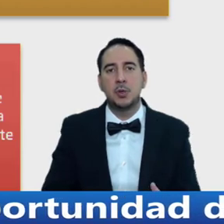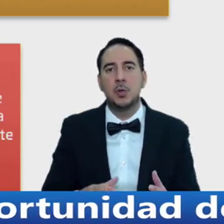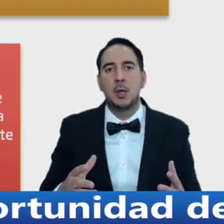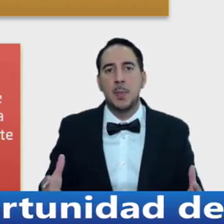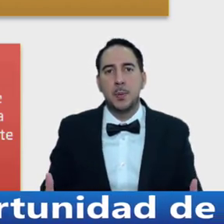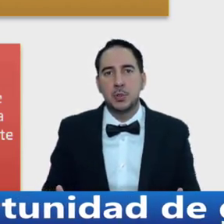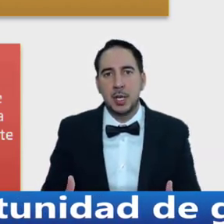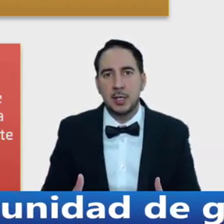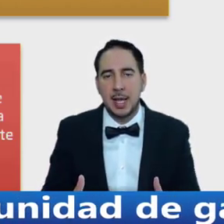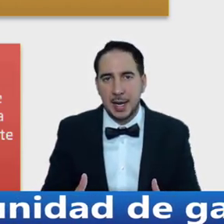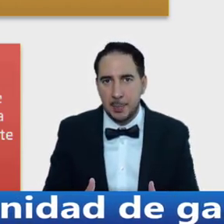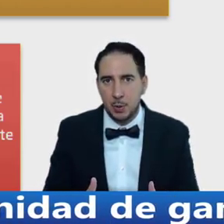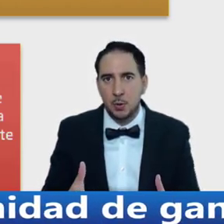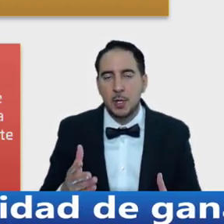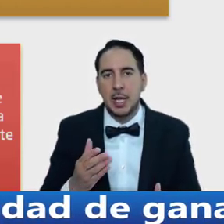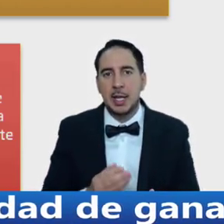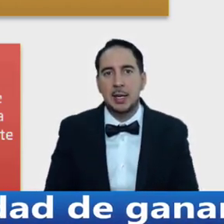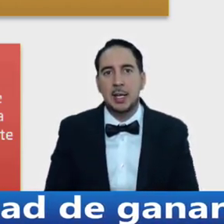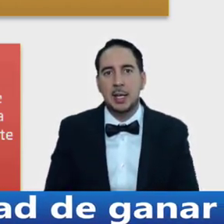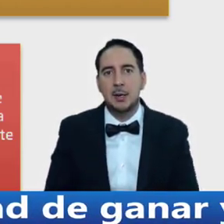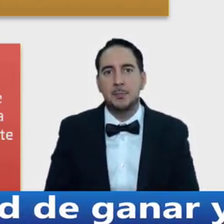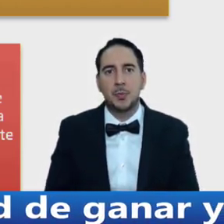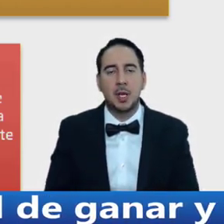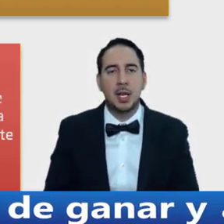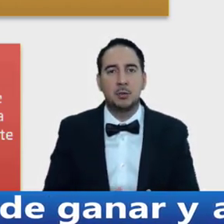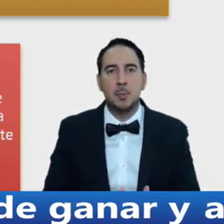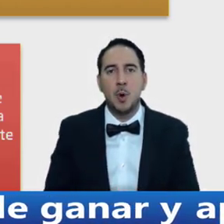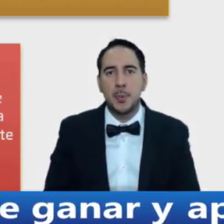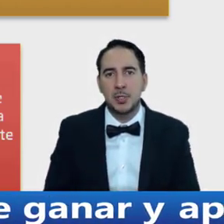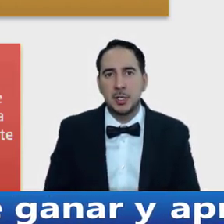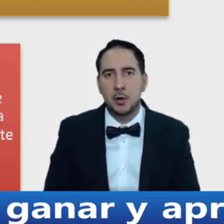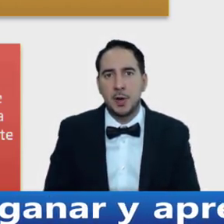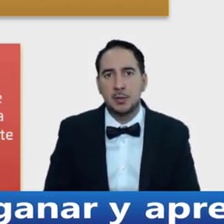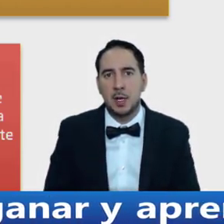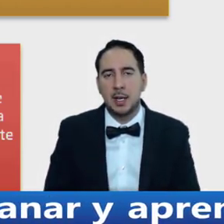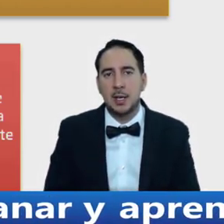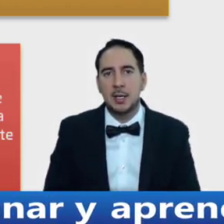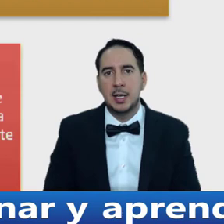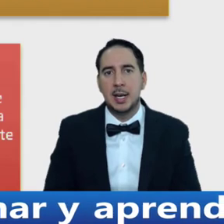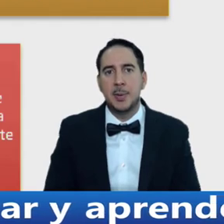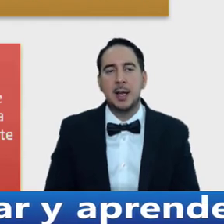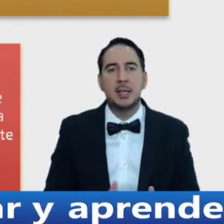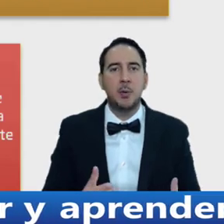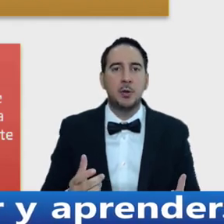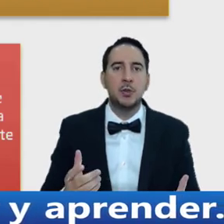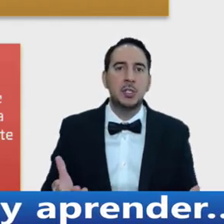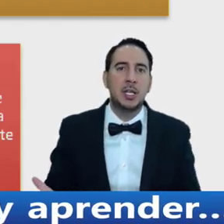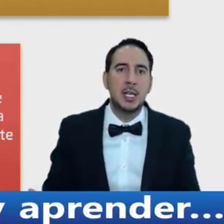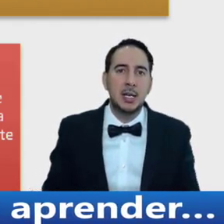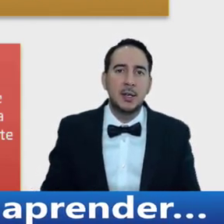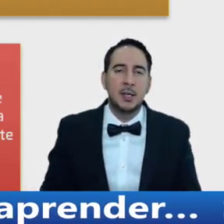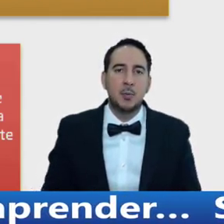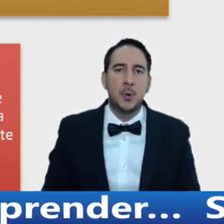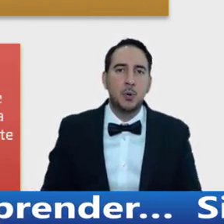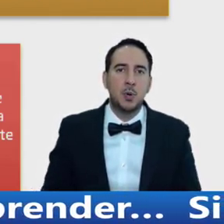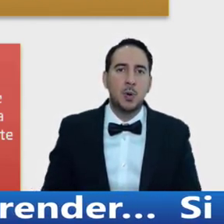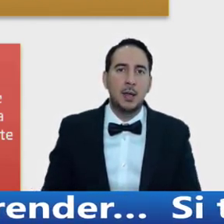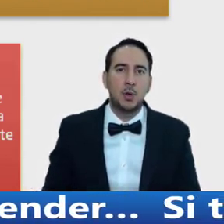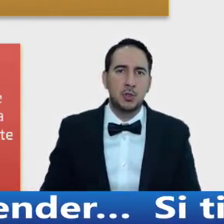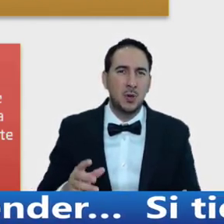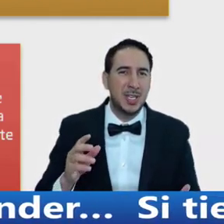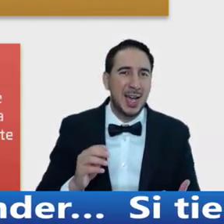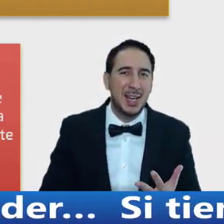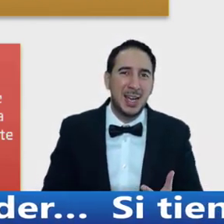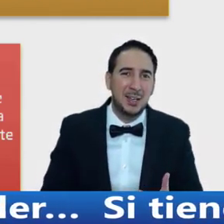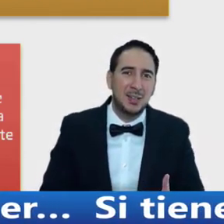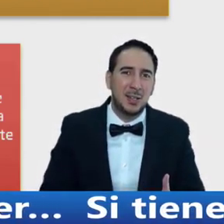y por eso me puse tan rápido en el top 1% de los realtos acá en Las Vegas es que, bueno, yo sí tenía un poco la